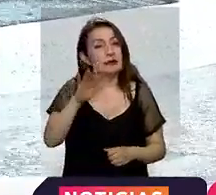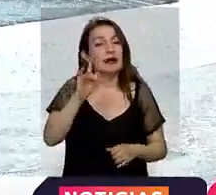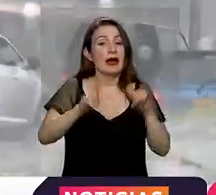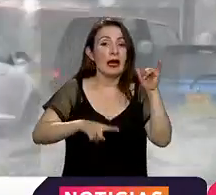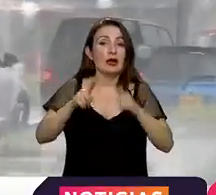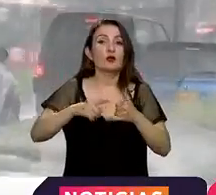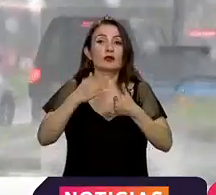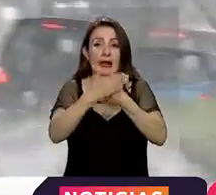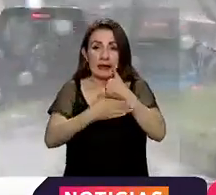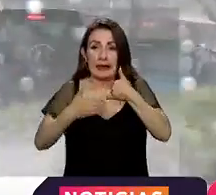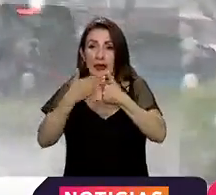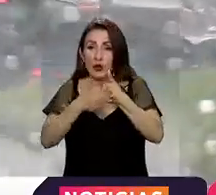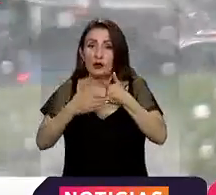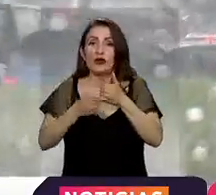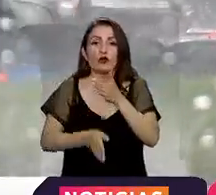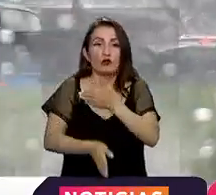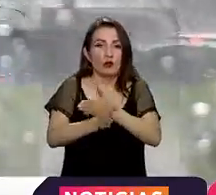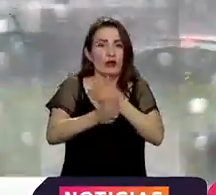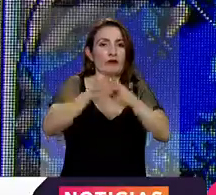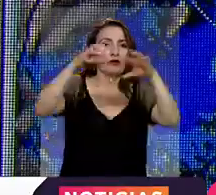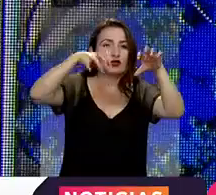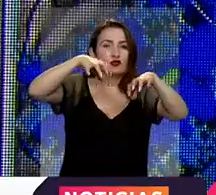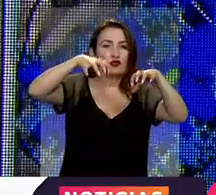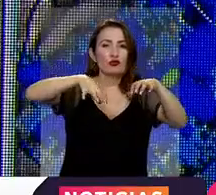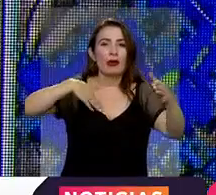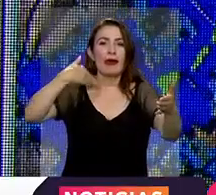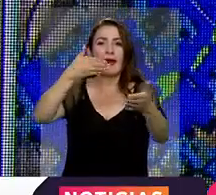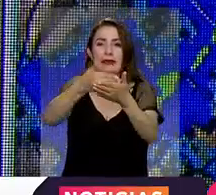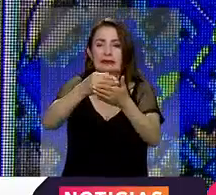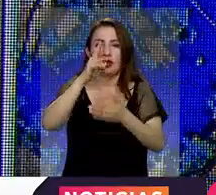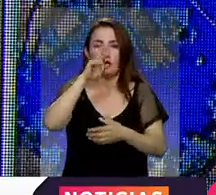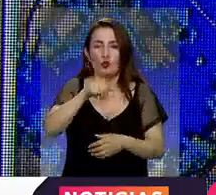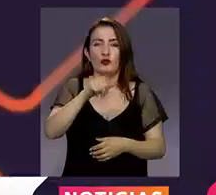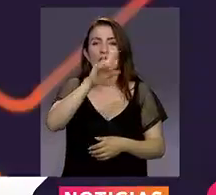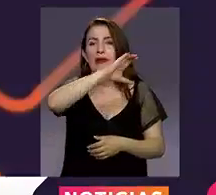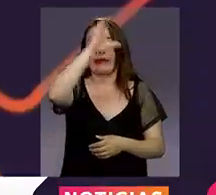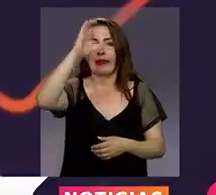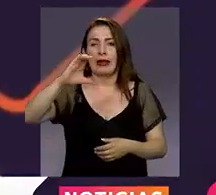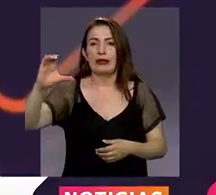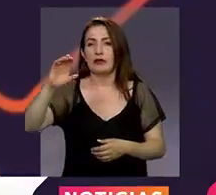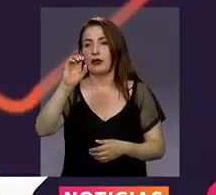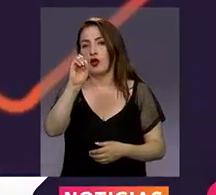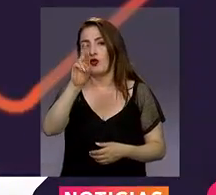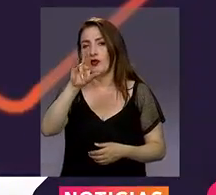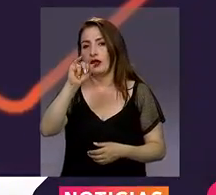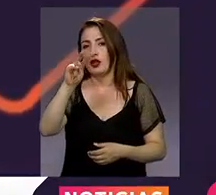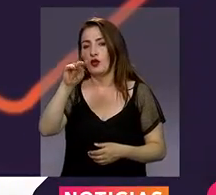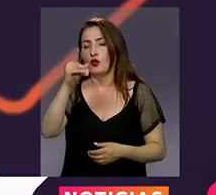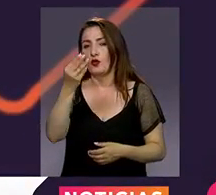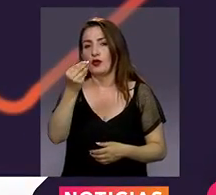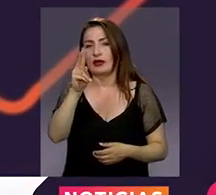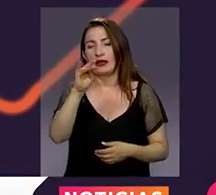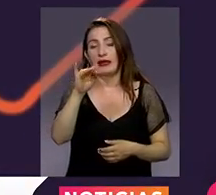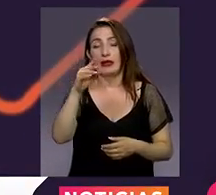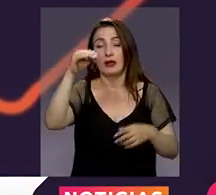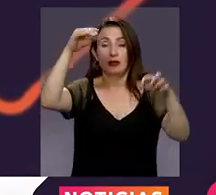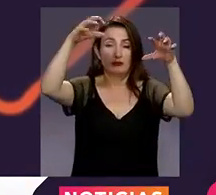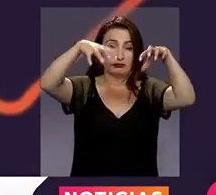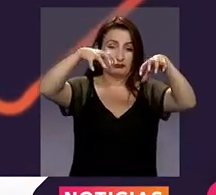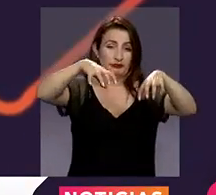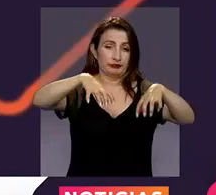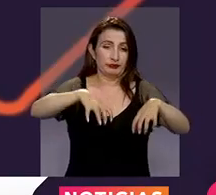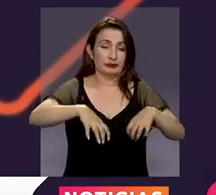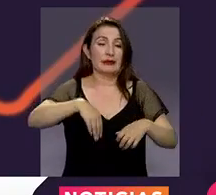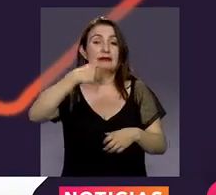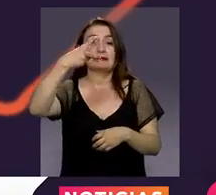que continúan en temporada de lluvias hasta junio, como el Caribe y la Orinoquía. En el comportamiento de las precipitaciones de